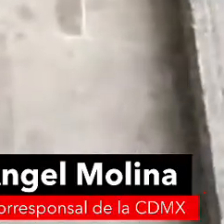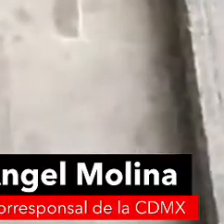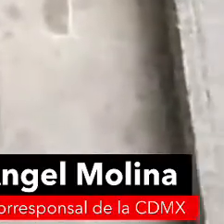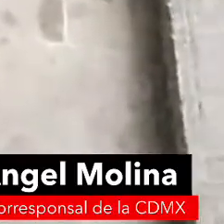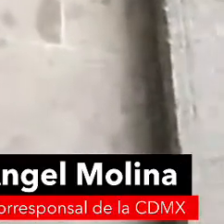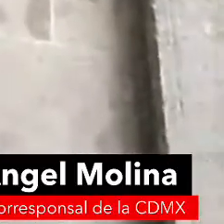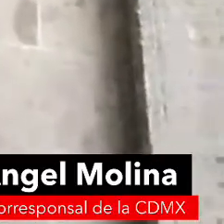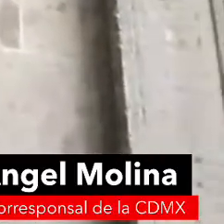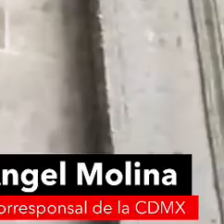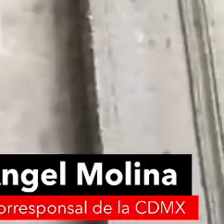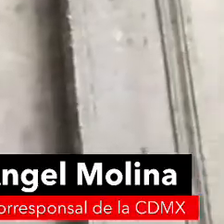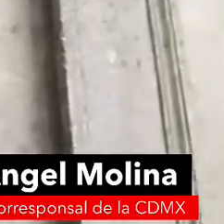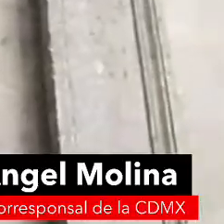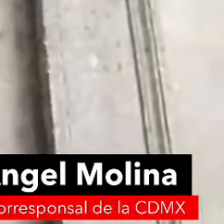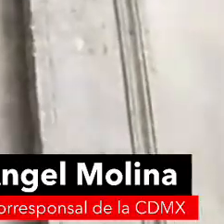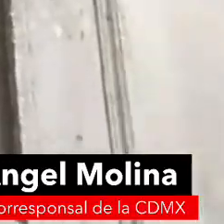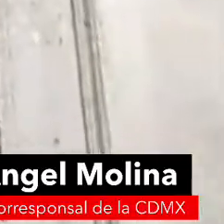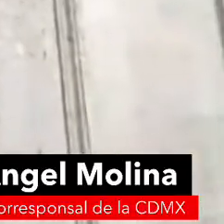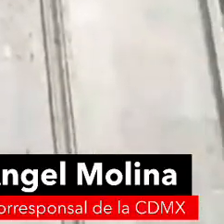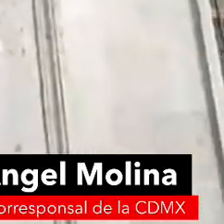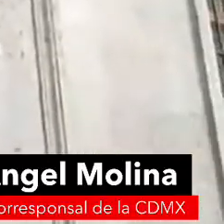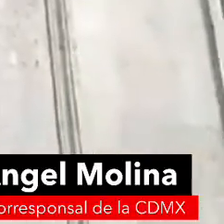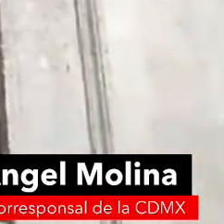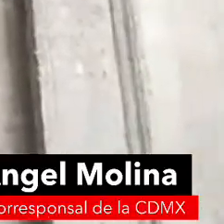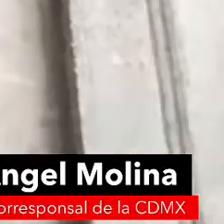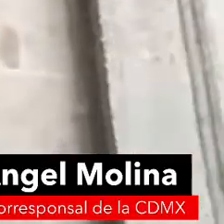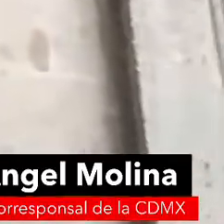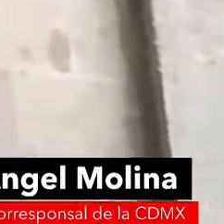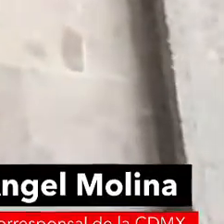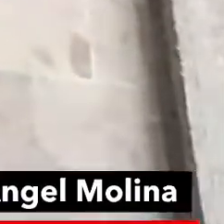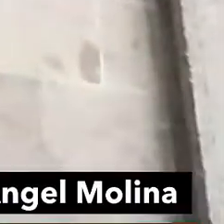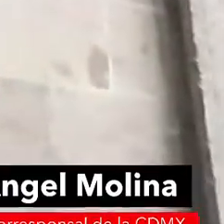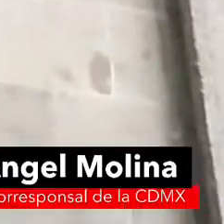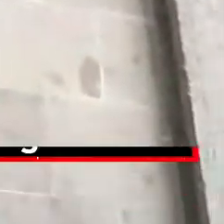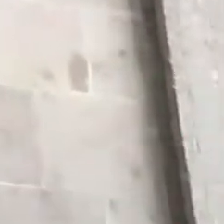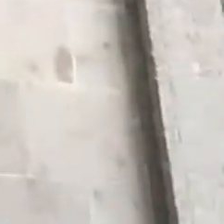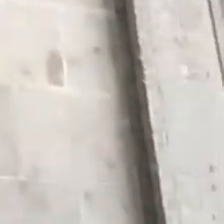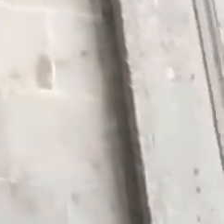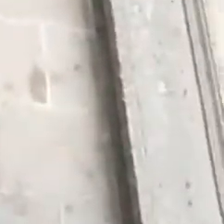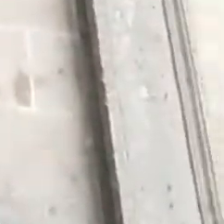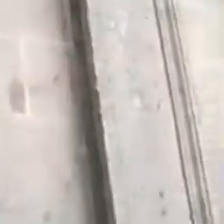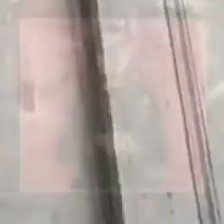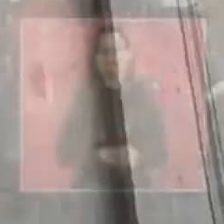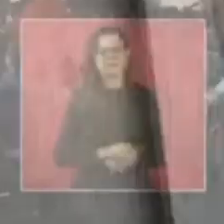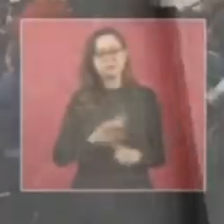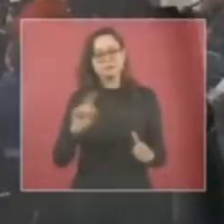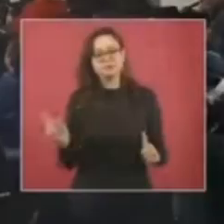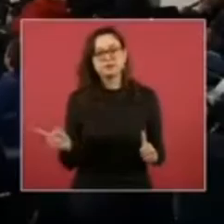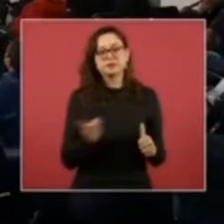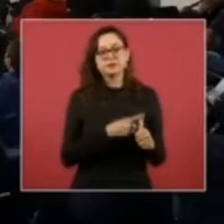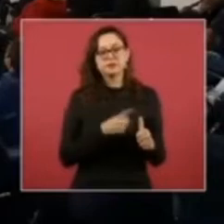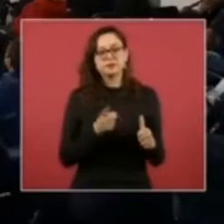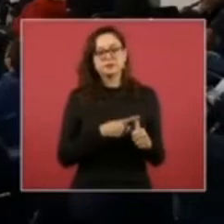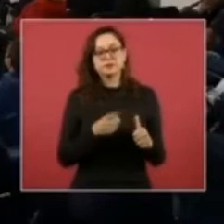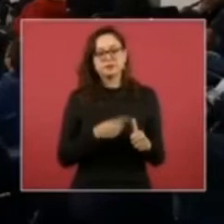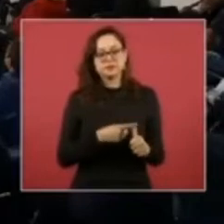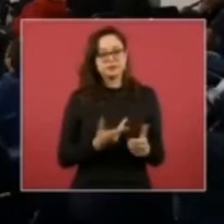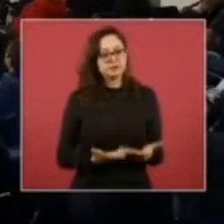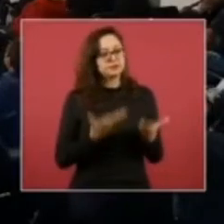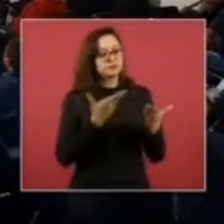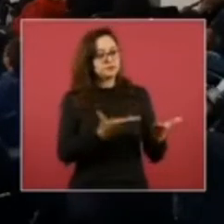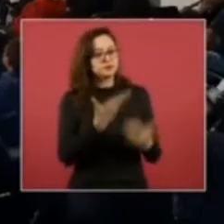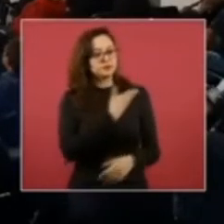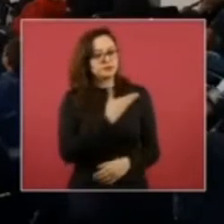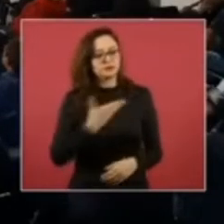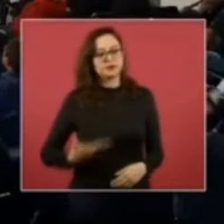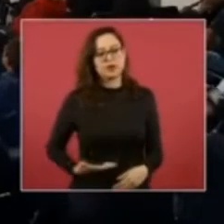a paulatinamente erradicar las prácticas discriminatorias en México. Veamos. A nuestro